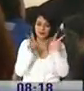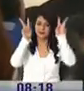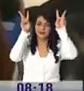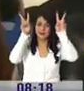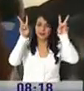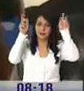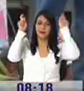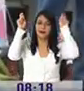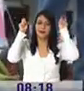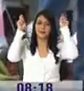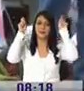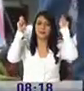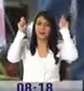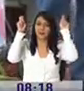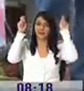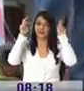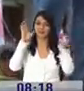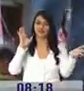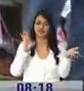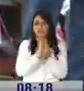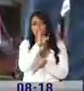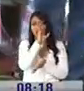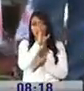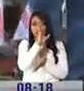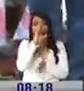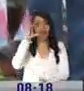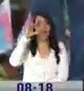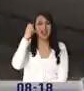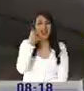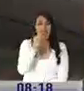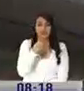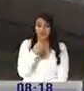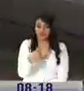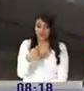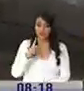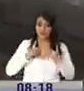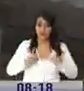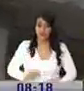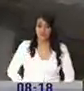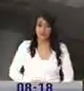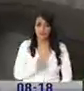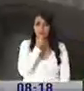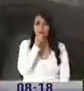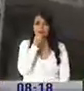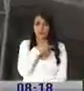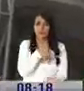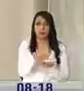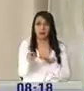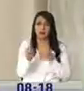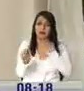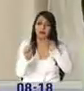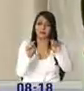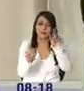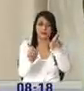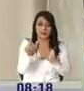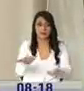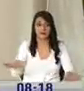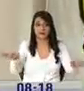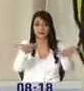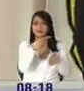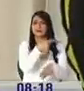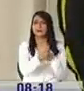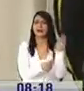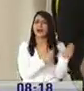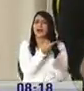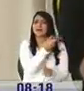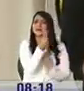política y de acusar al candidato de oposición de privatizador hizo una advertencia a los afiliados y lo que están tratando de hacer